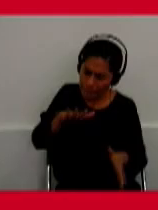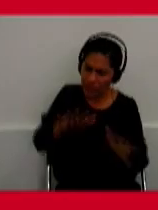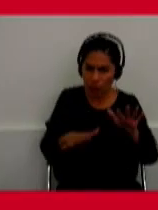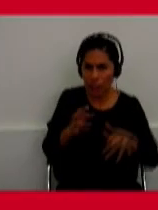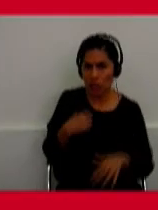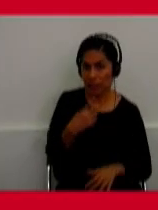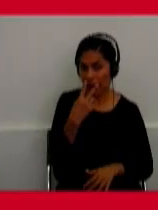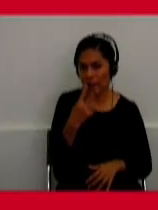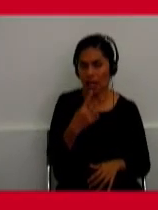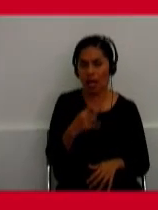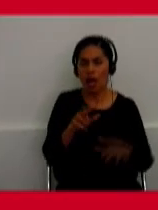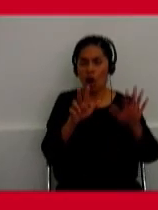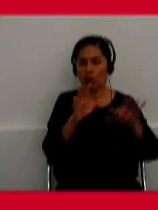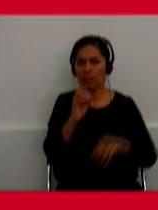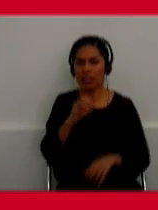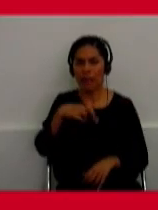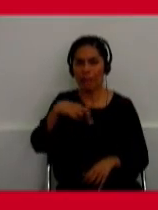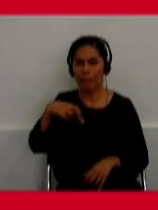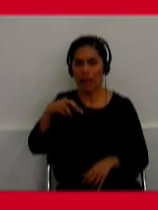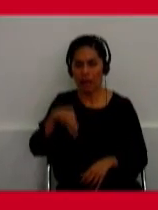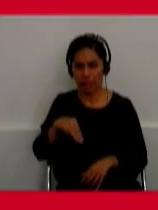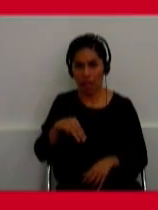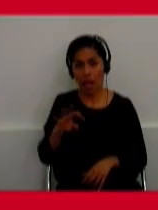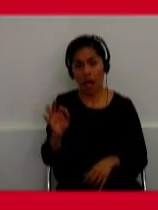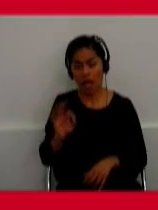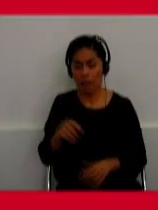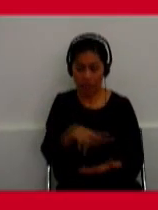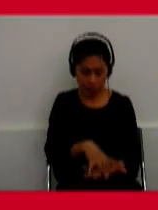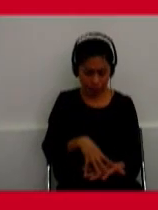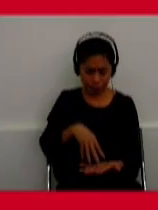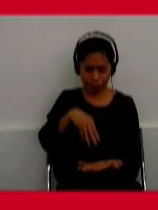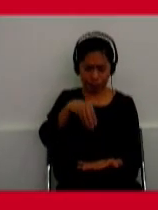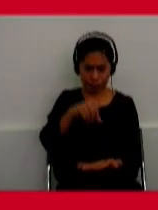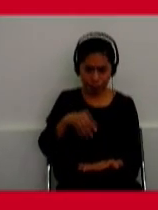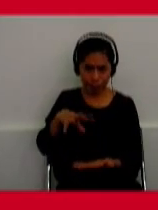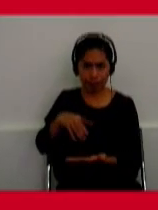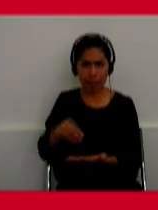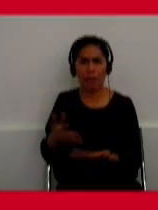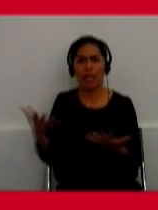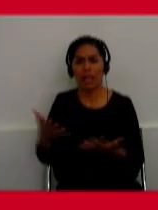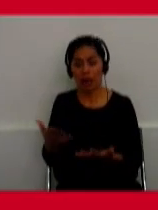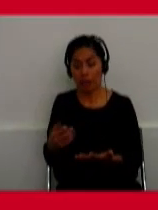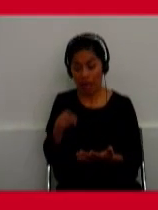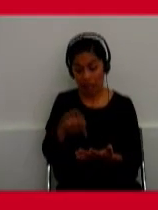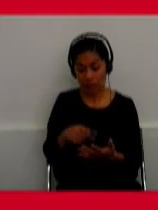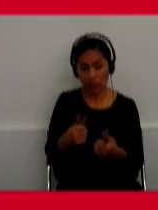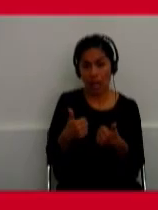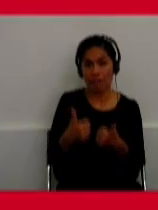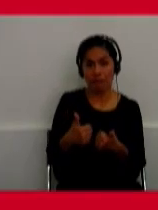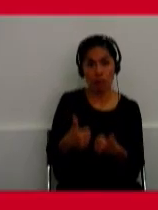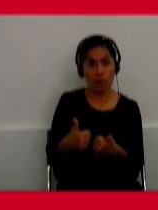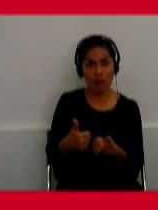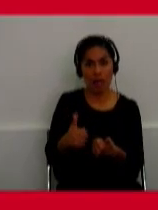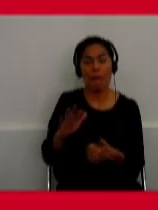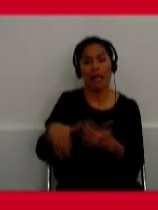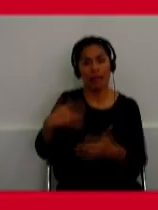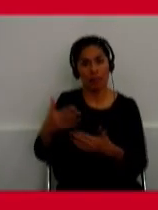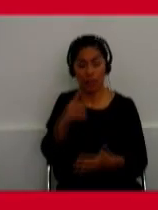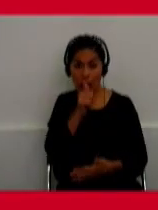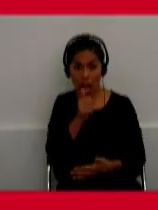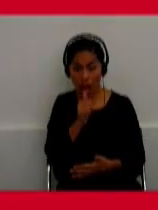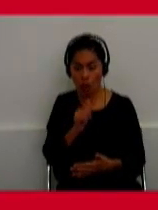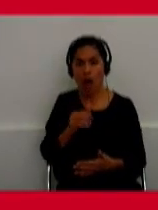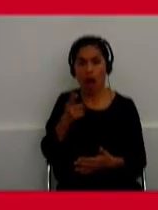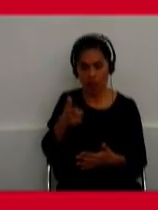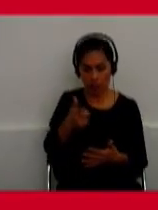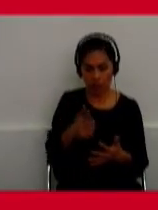100 ppm en el underflow espesador para que sea un buen diseño, ¿no? Que esa agua lo puedas recuperar y reutilizar